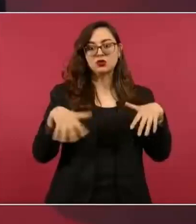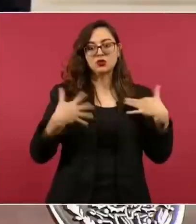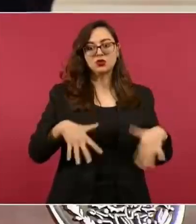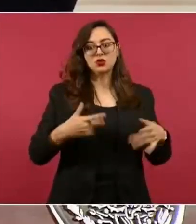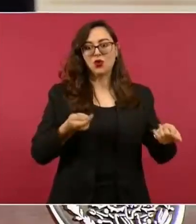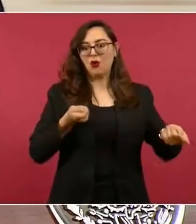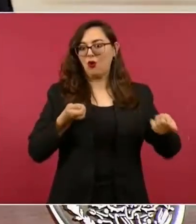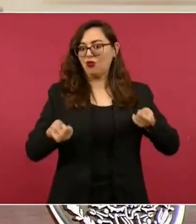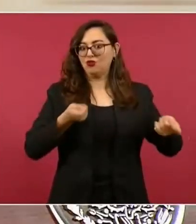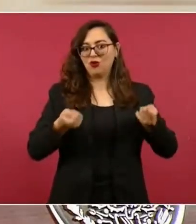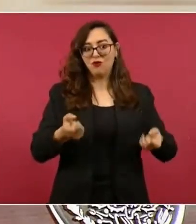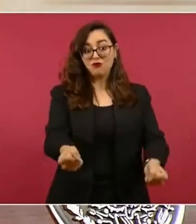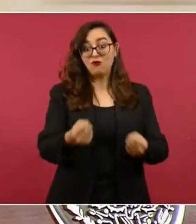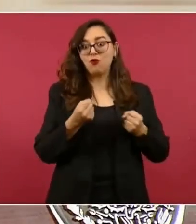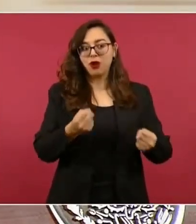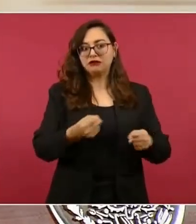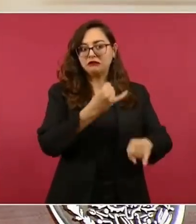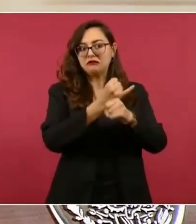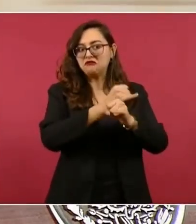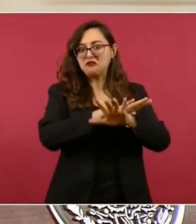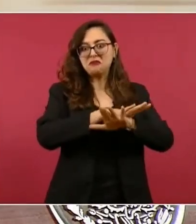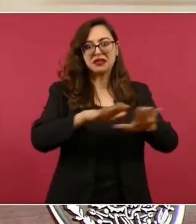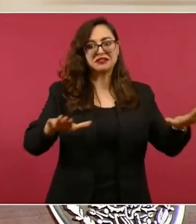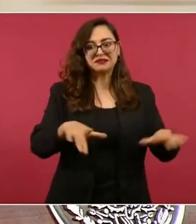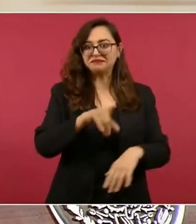pero desde hace tiempo,